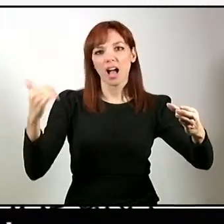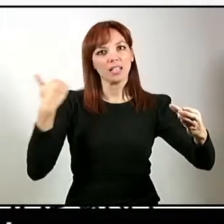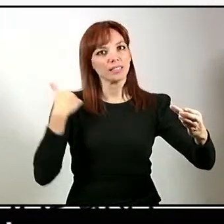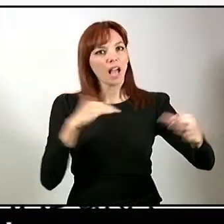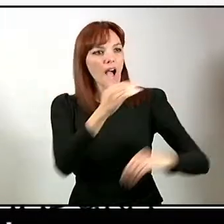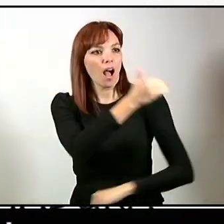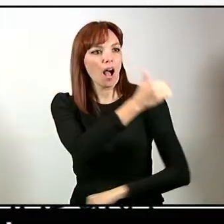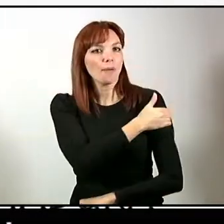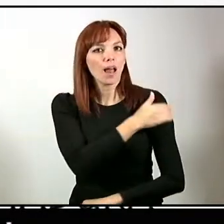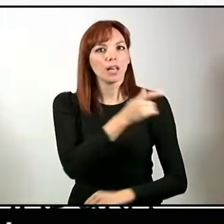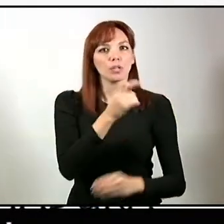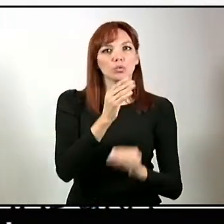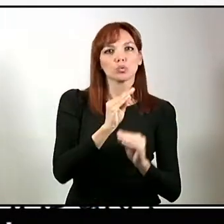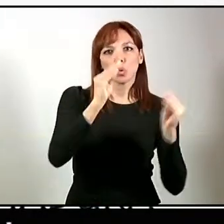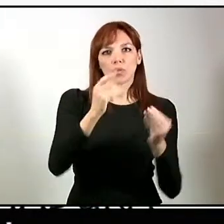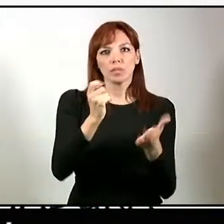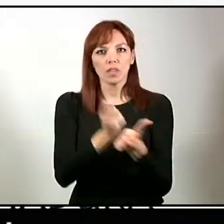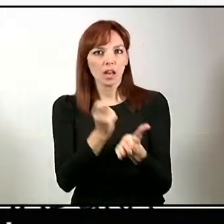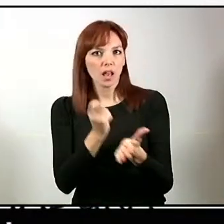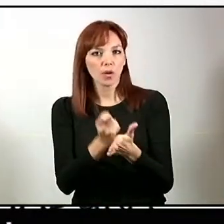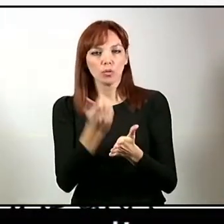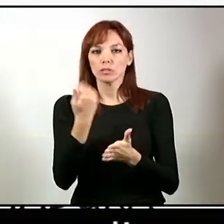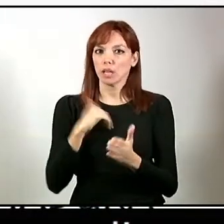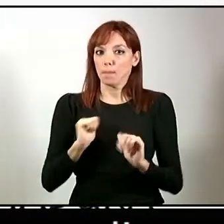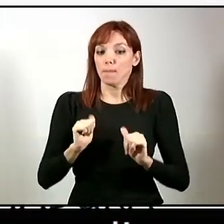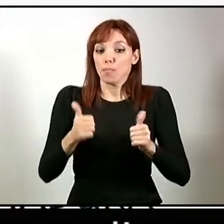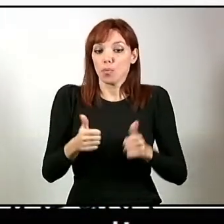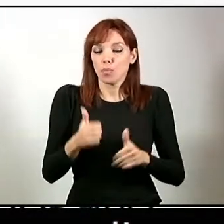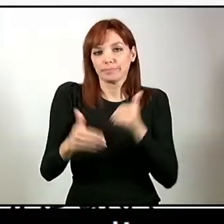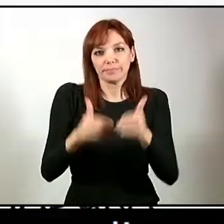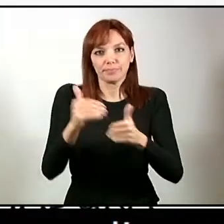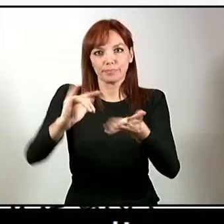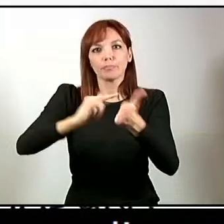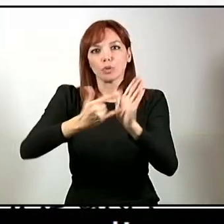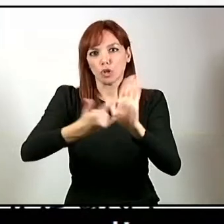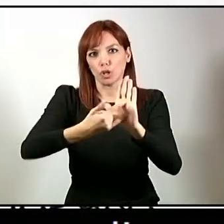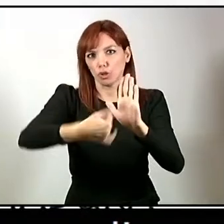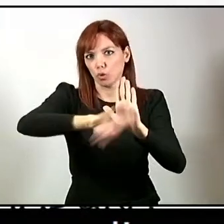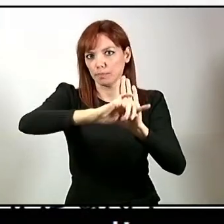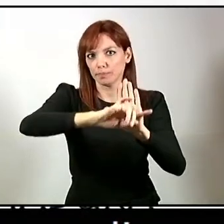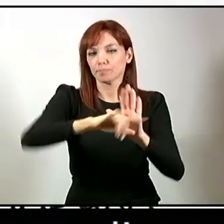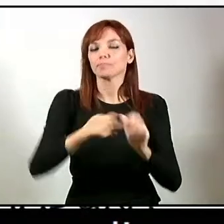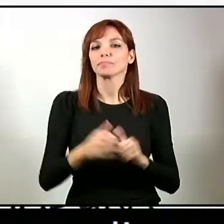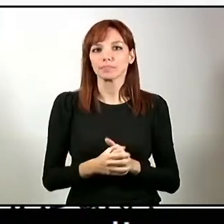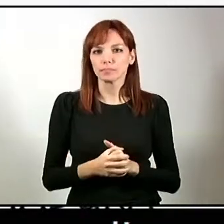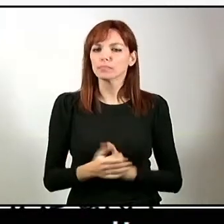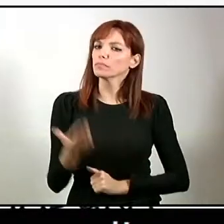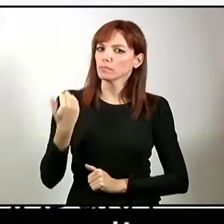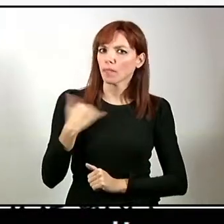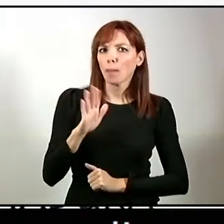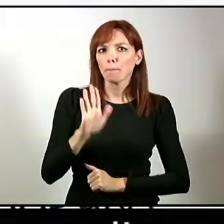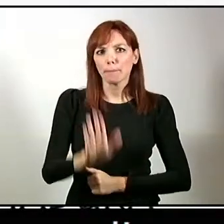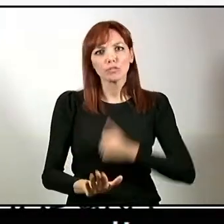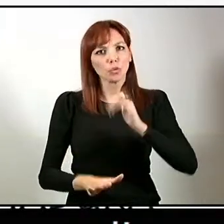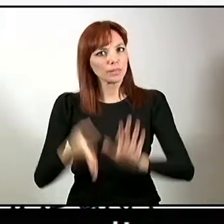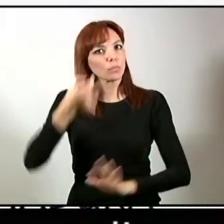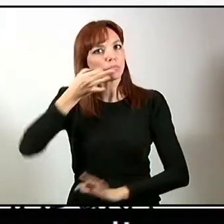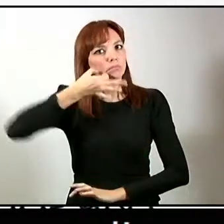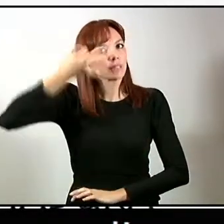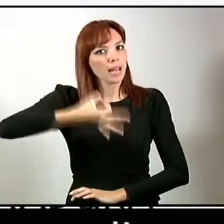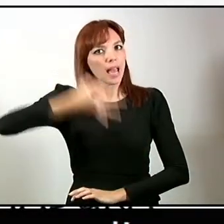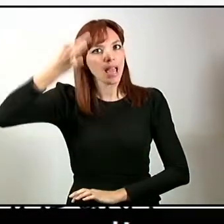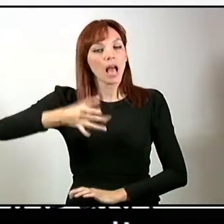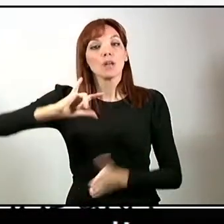avales y sus dineros para este proyecto. Seguimos dando pasos firmes, y fíjense si son firmes y reales, que